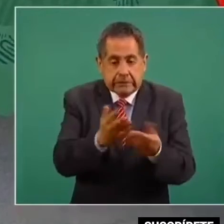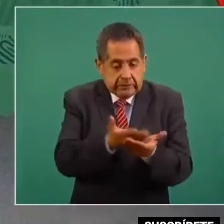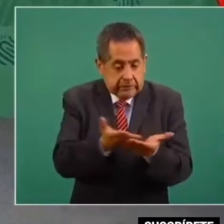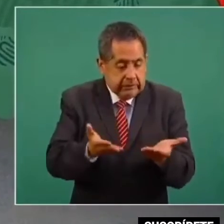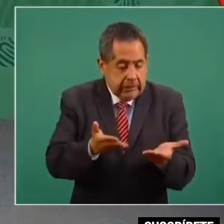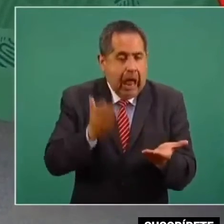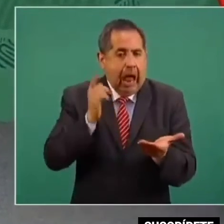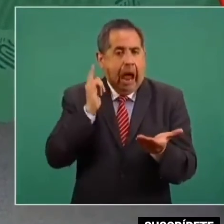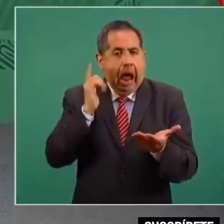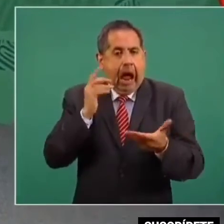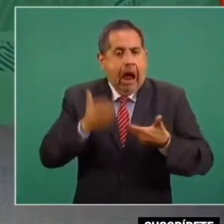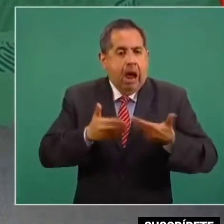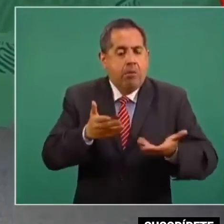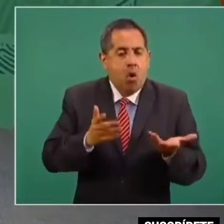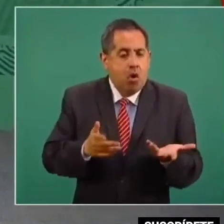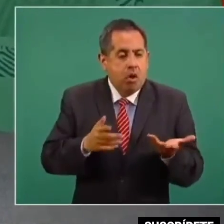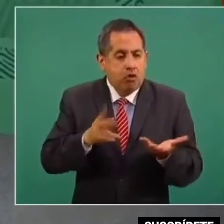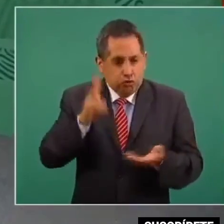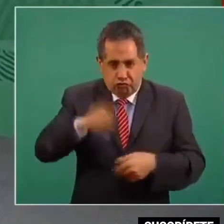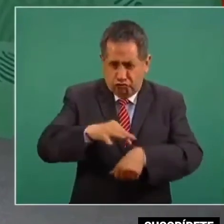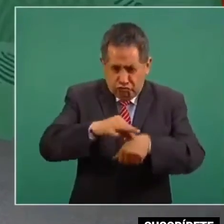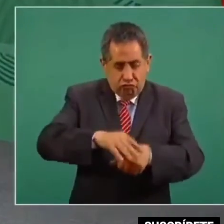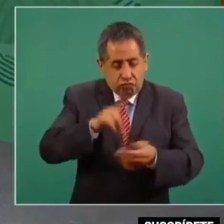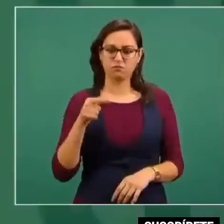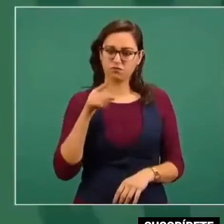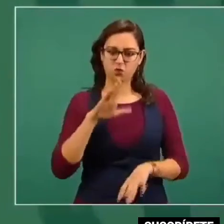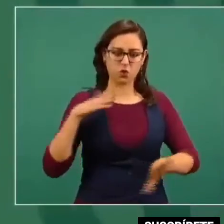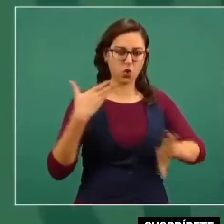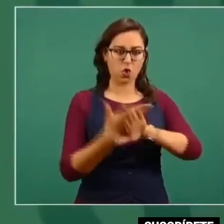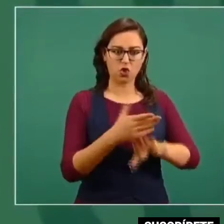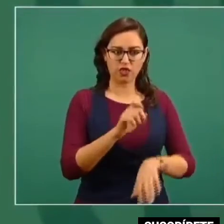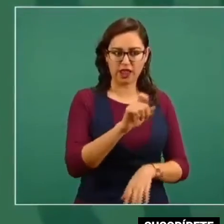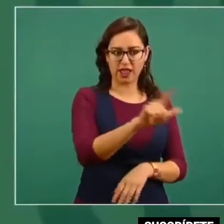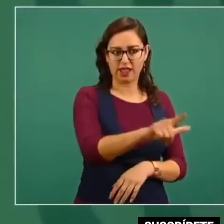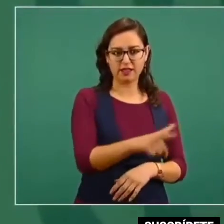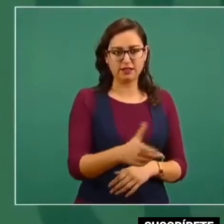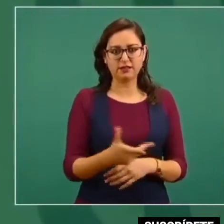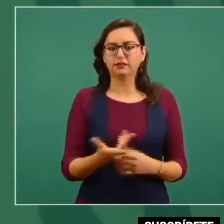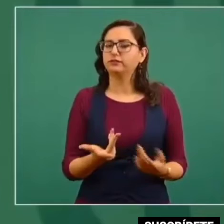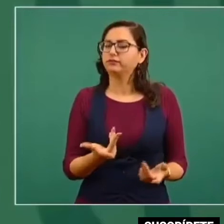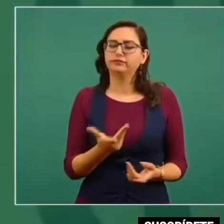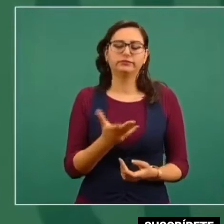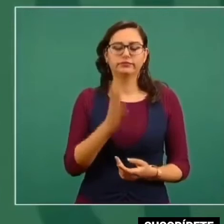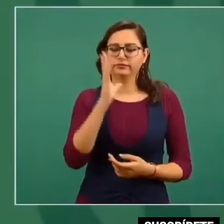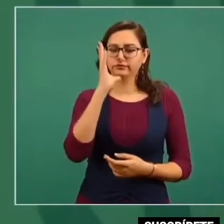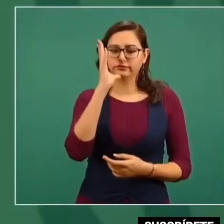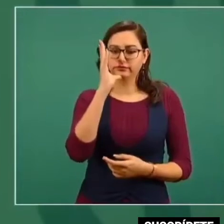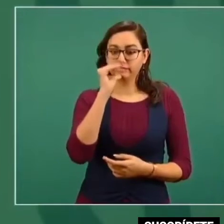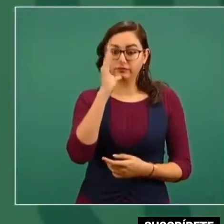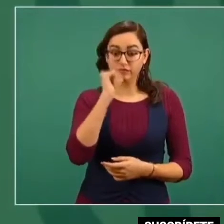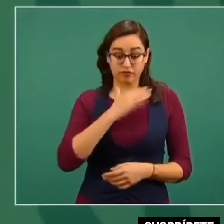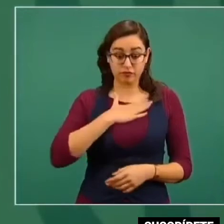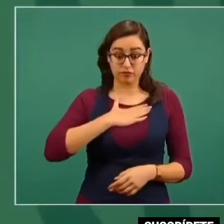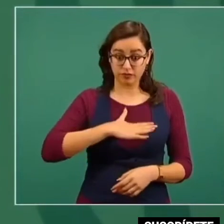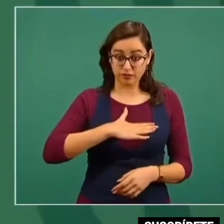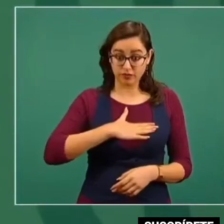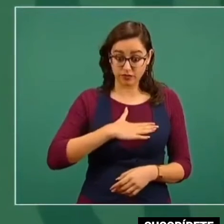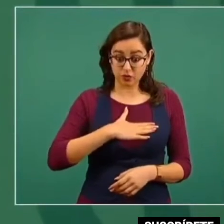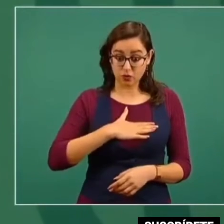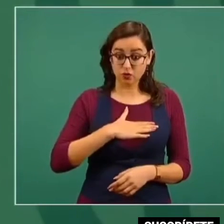de realidades. También la justicia, no solo es castigar,